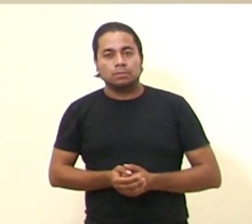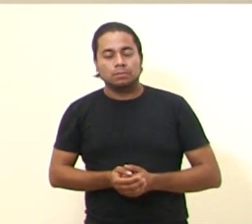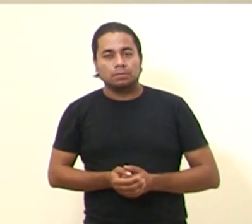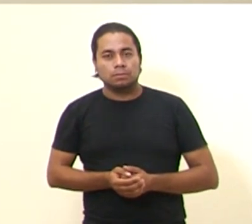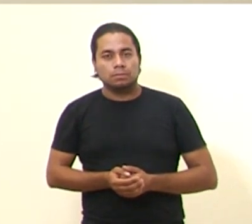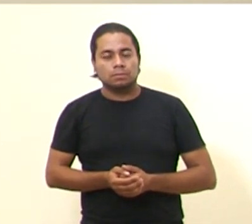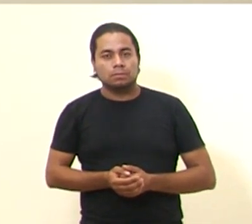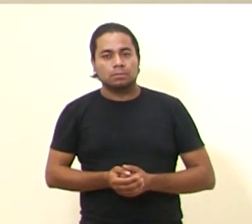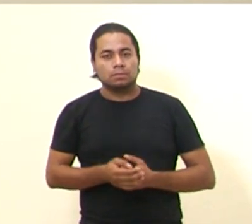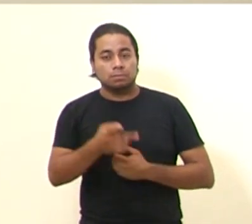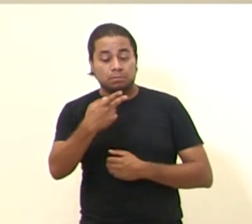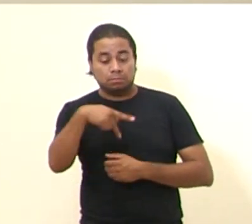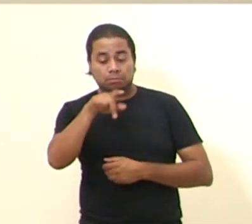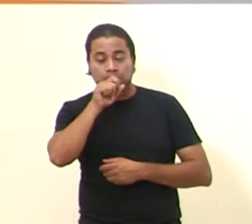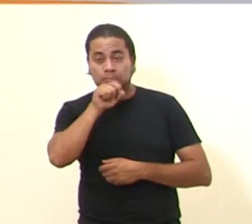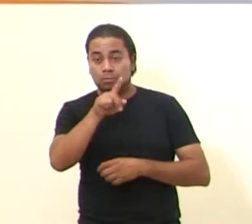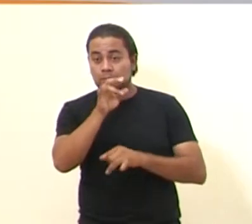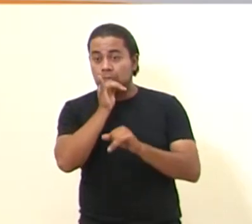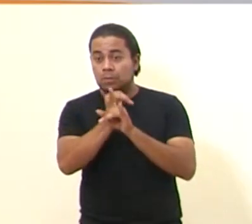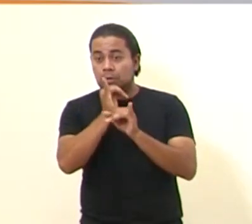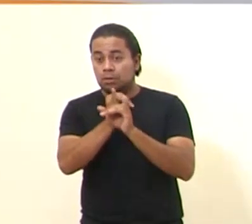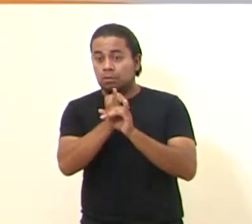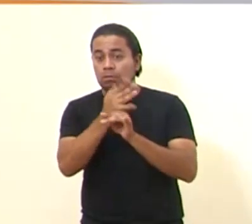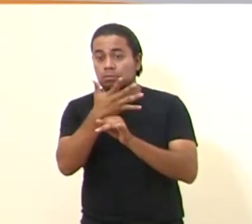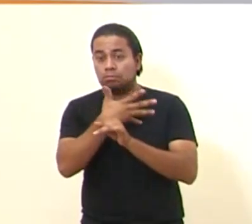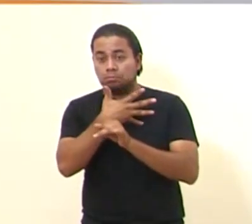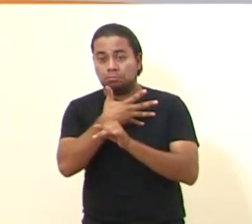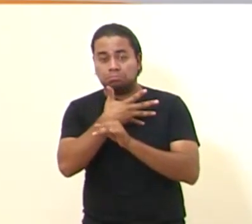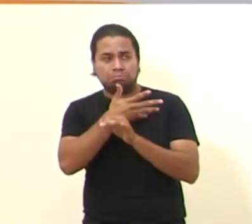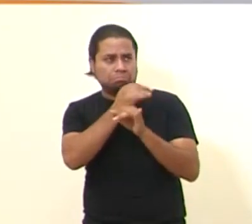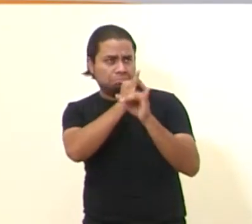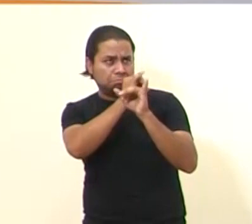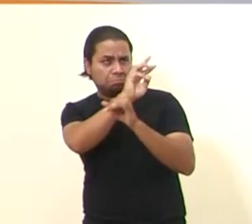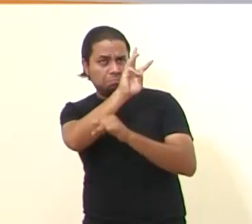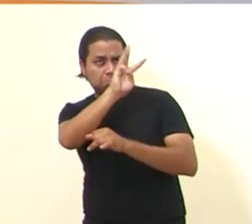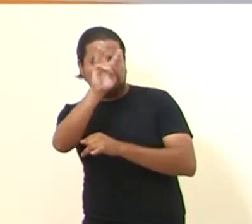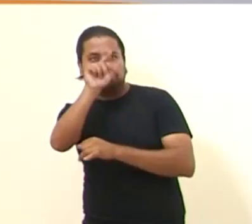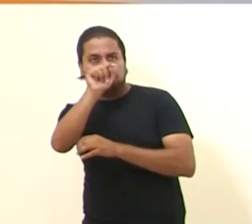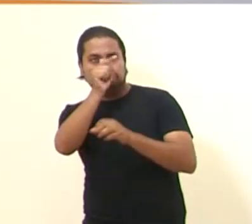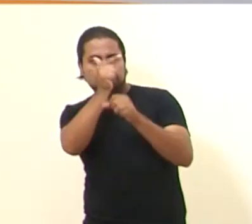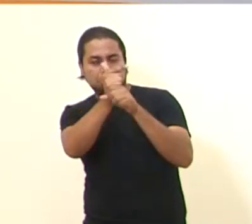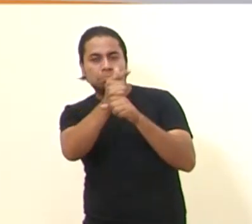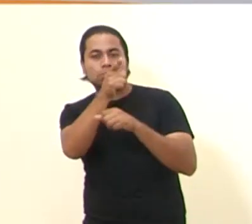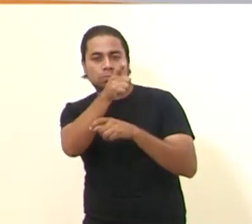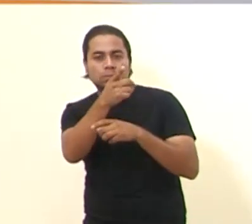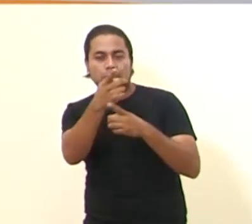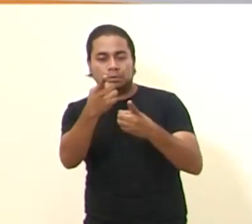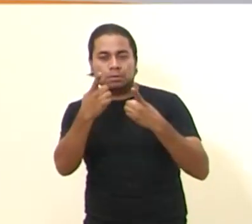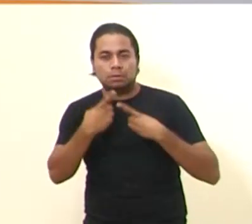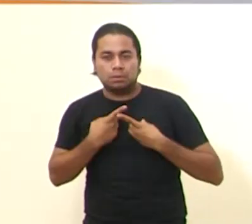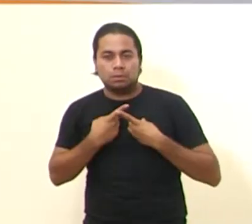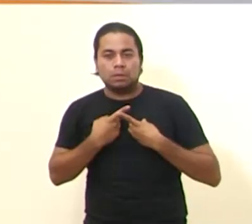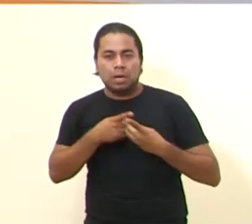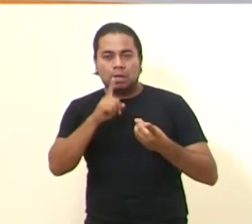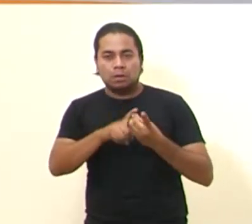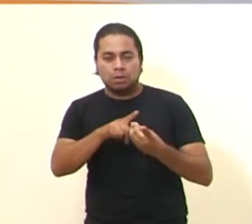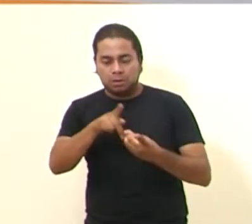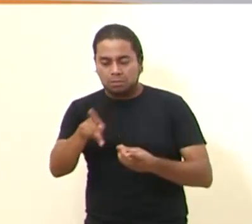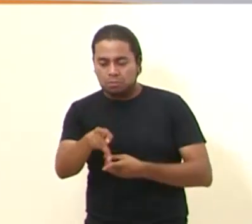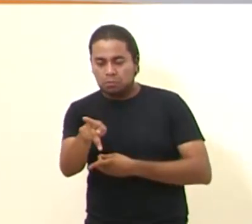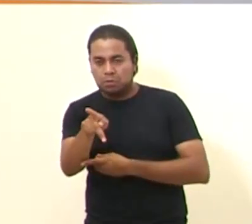Pero, ¿qué creen? En internet encontré una página electrónica que también me dio la ubicación del pueblo